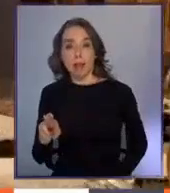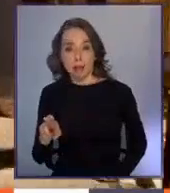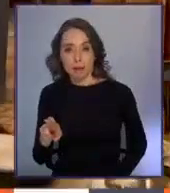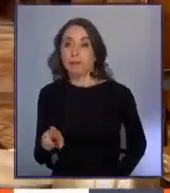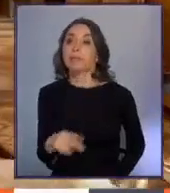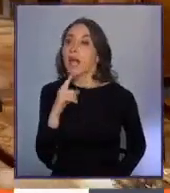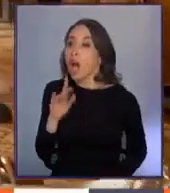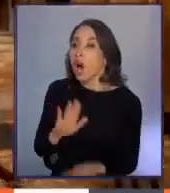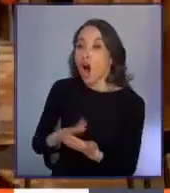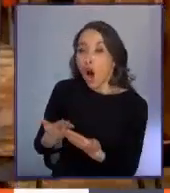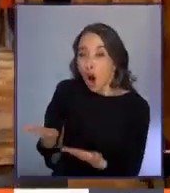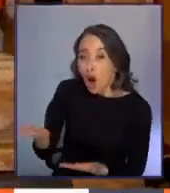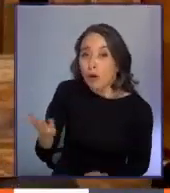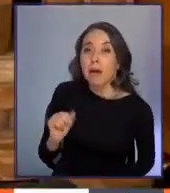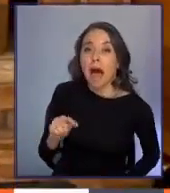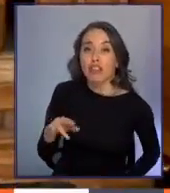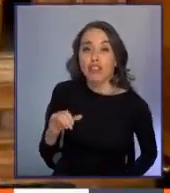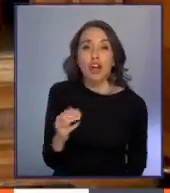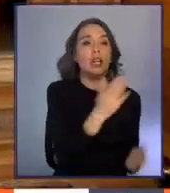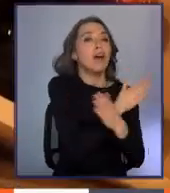Antonia, ¿cómo estás?